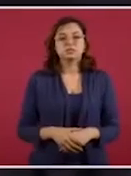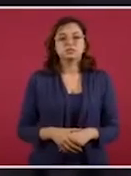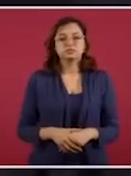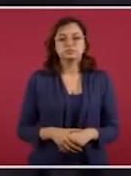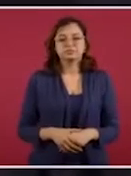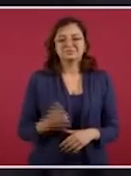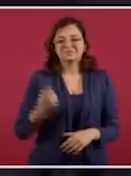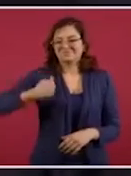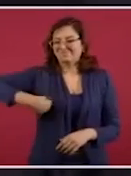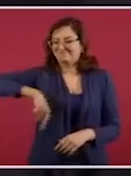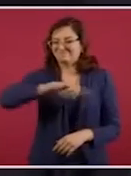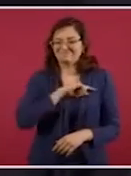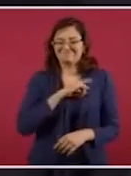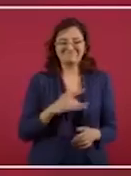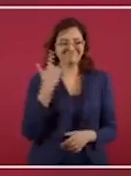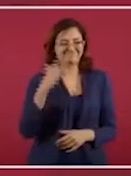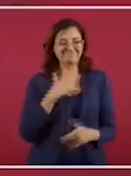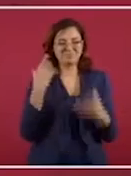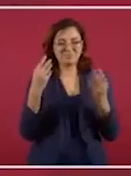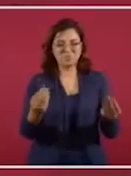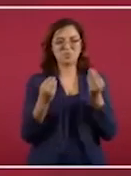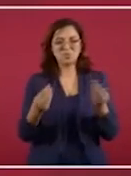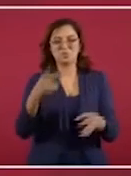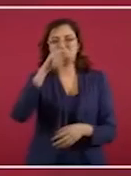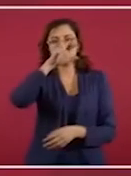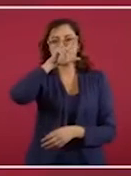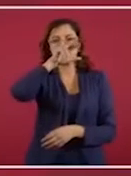nos preocupamos mucho